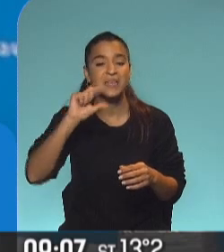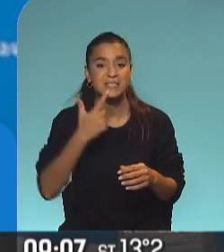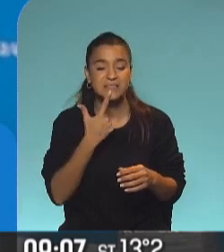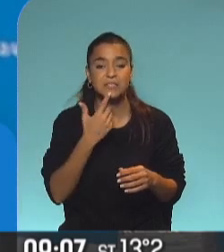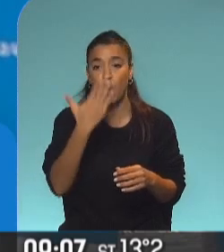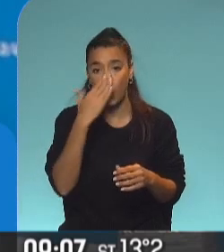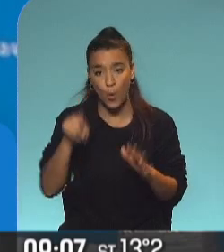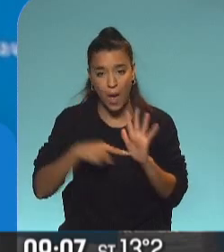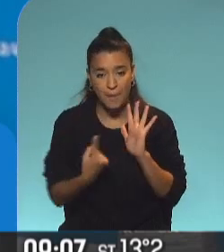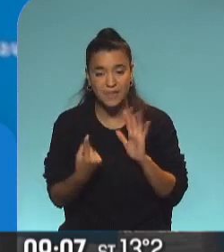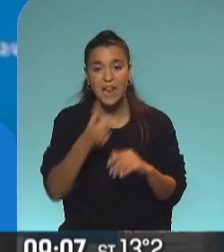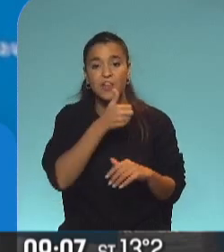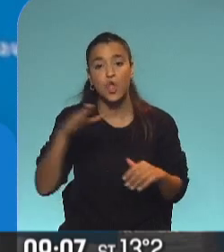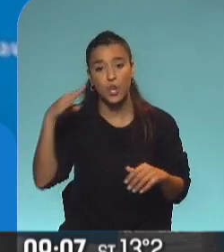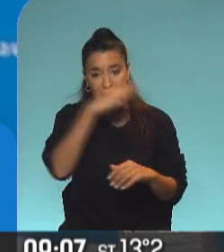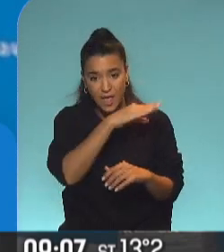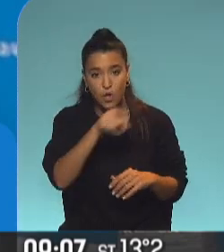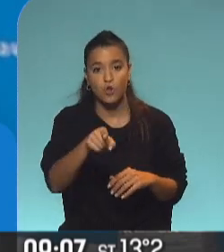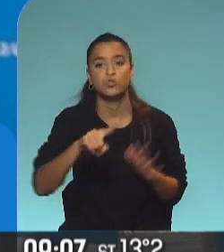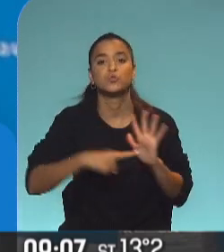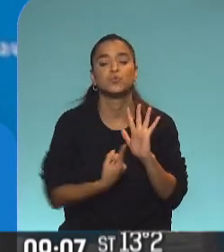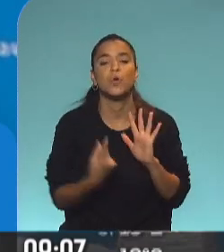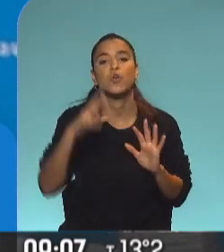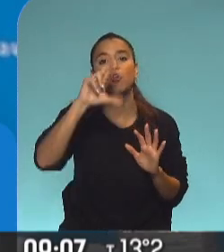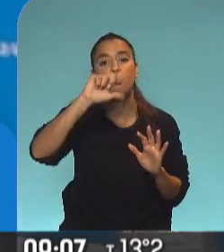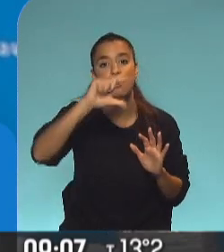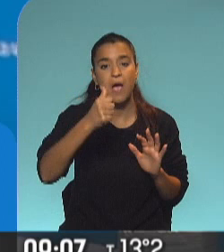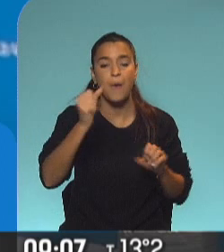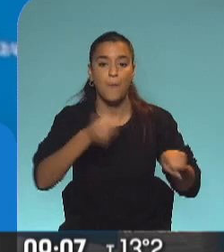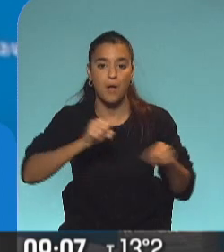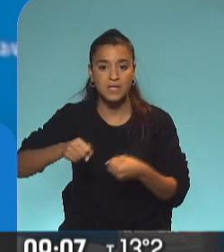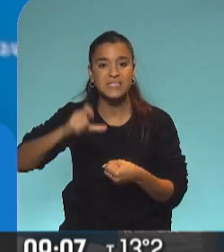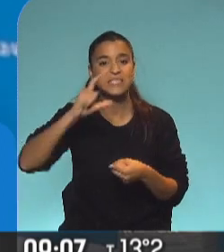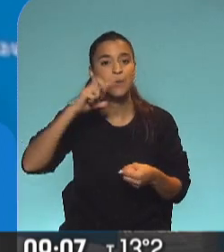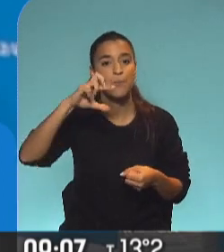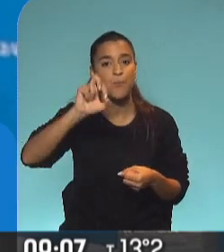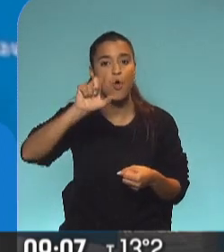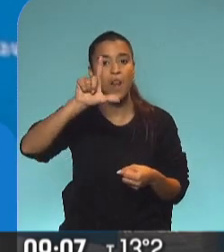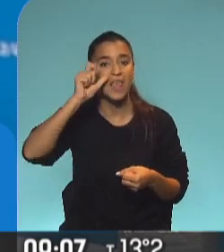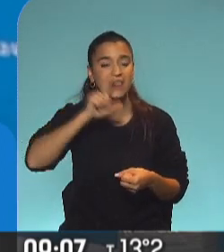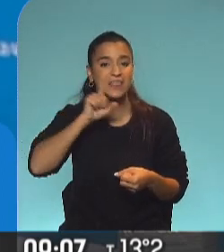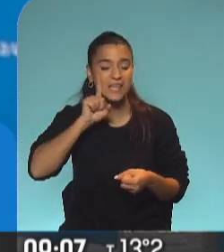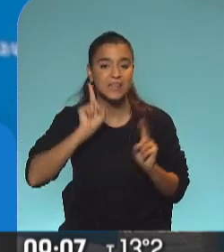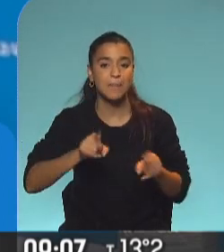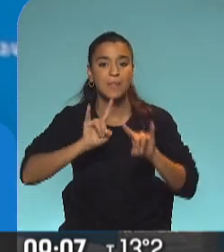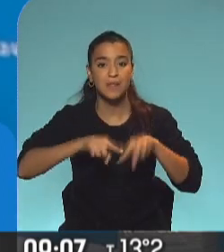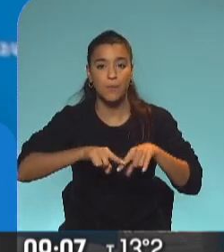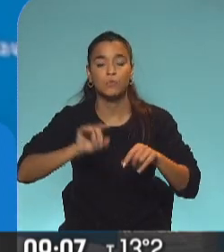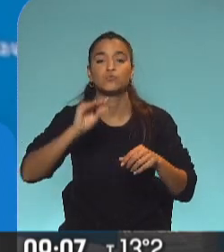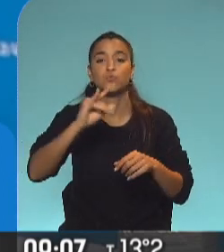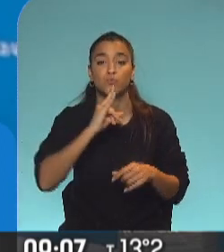Córdoba capital, en Río Negro, en las ciudades de General Roca, Bariloche y Chipoleti, y en la ciudad de Trelew, en